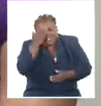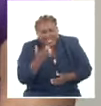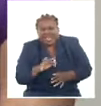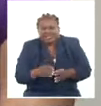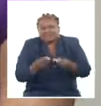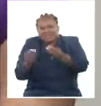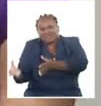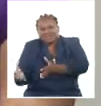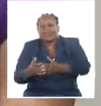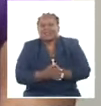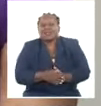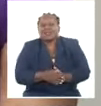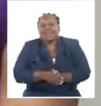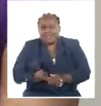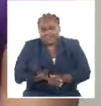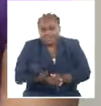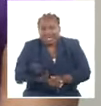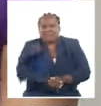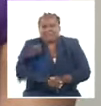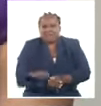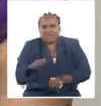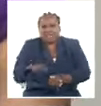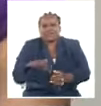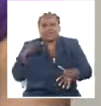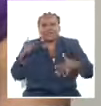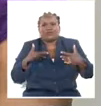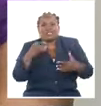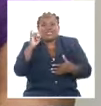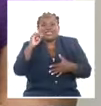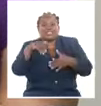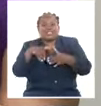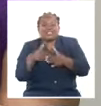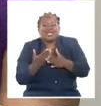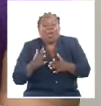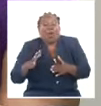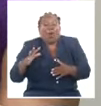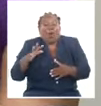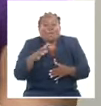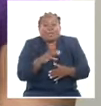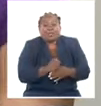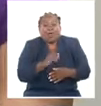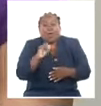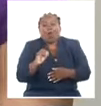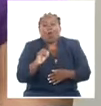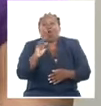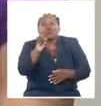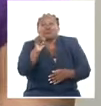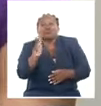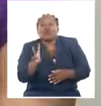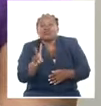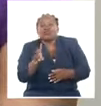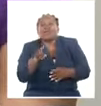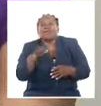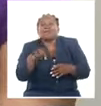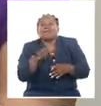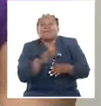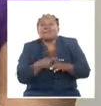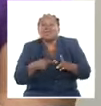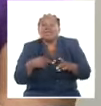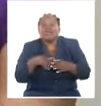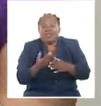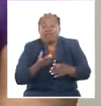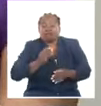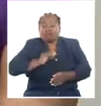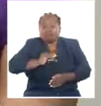gestante solidaria va a tener derecho al disfrute de 6 días completos o 12 medios días de licencia retribuida, es decir, se le